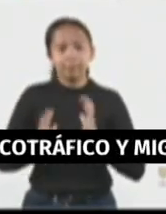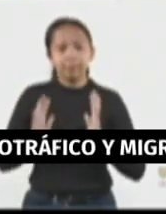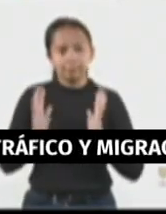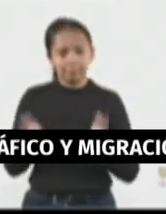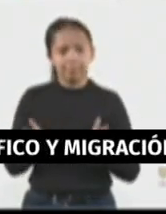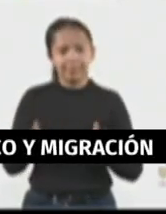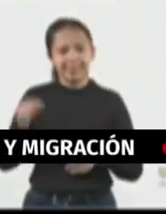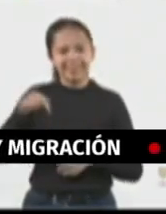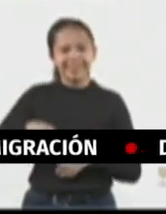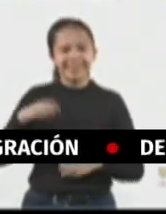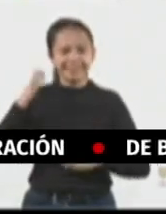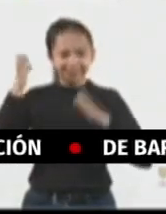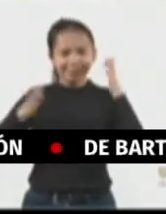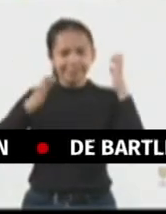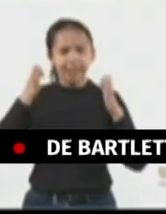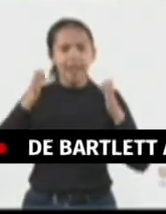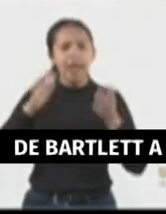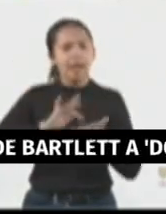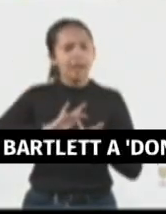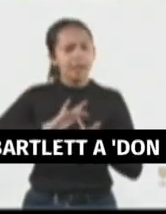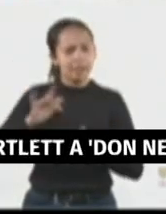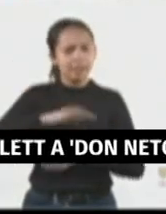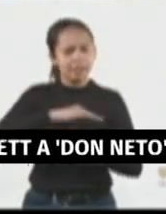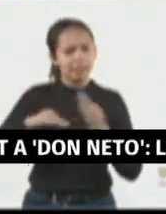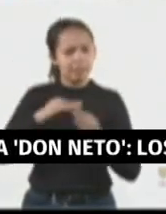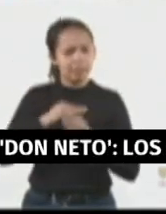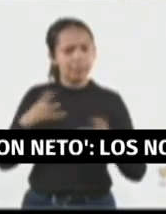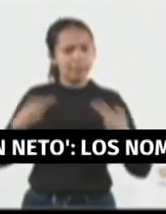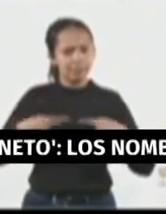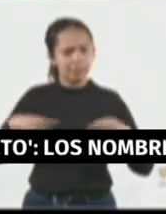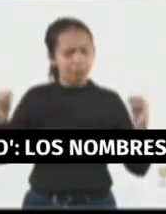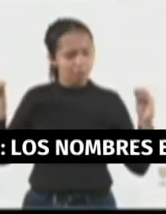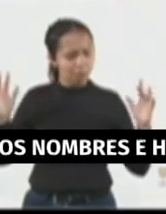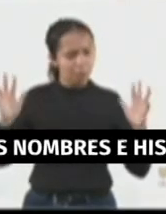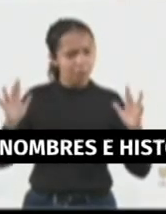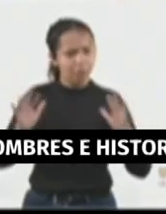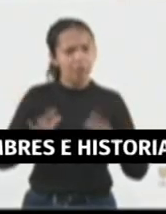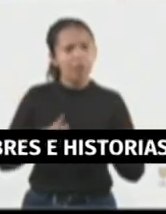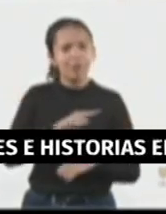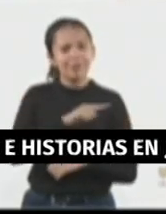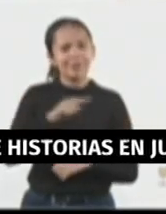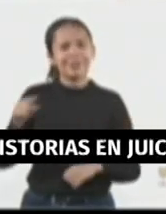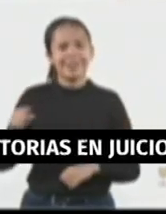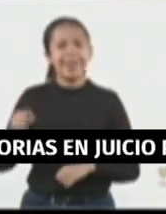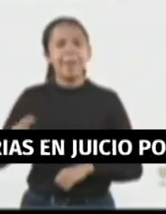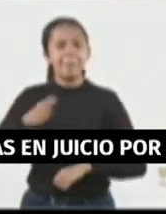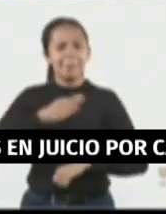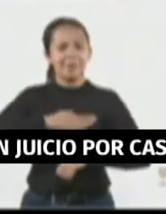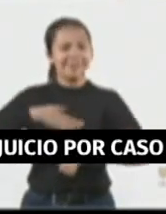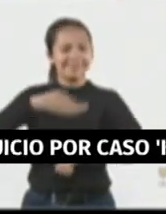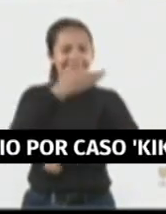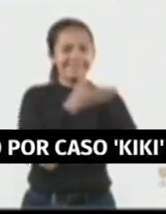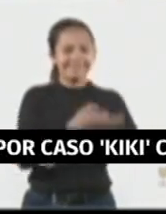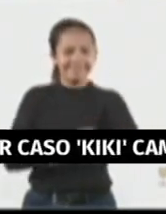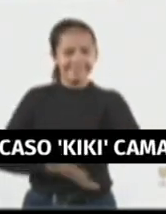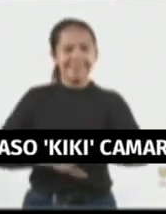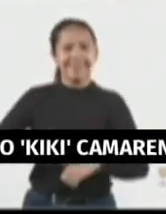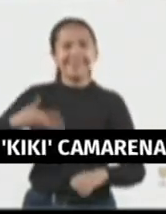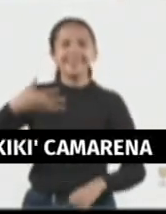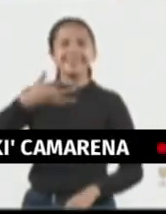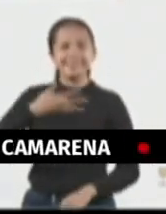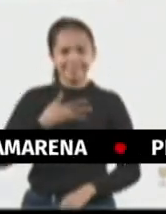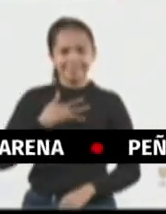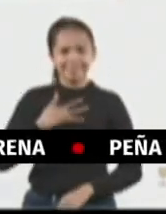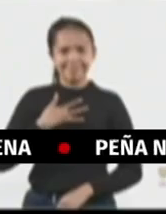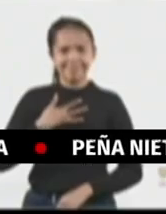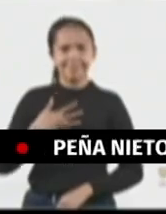esta joven, a Katia Echazarreta, la primera mexicana en visitar el espacio y con una historia que apenas